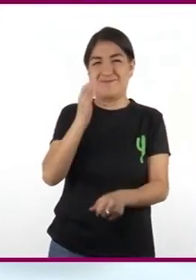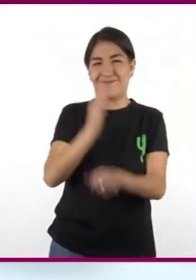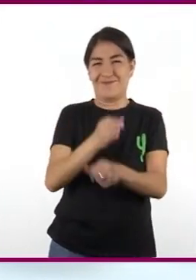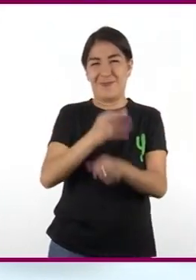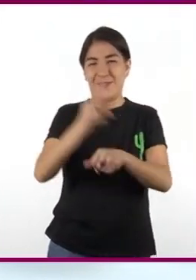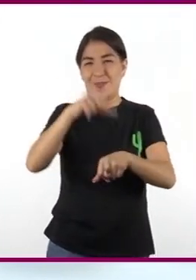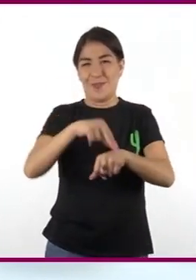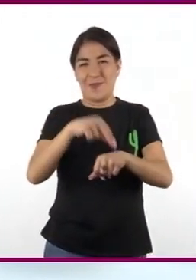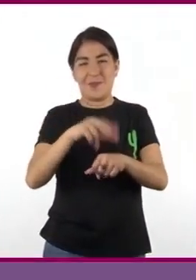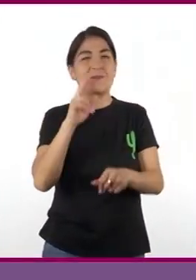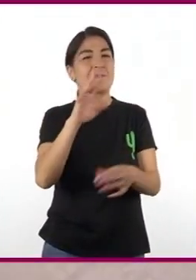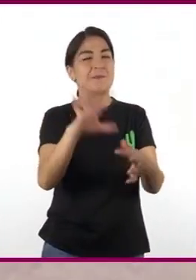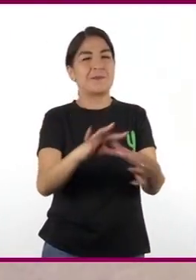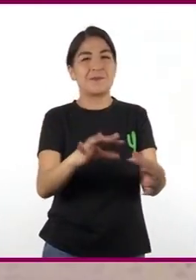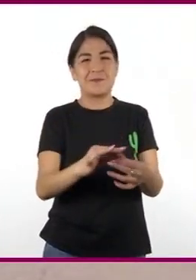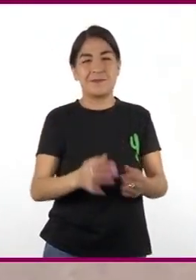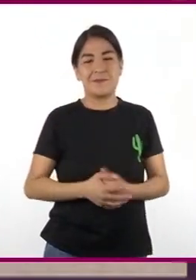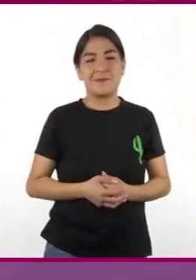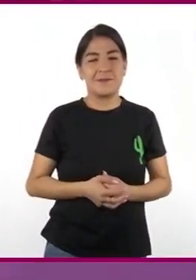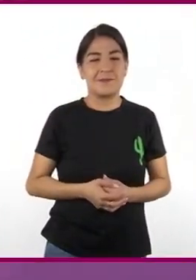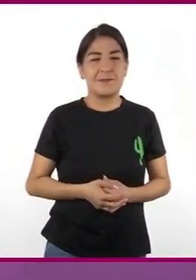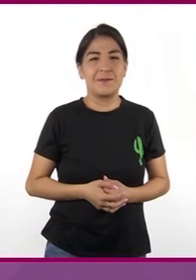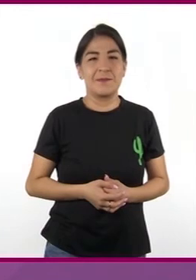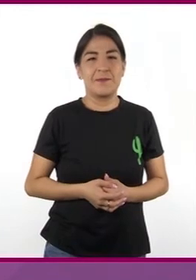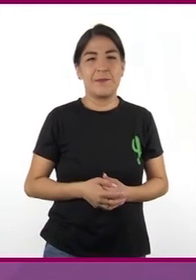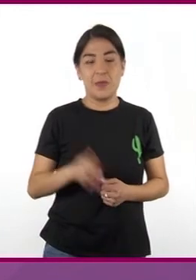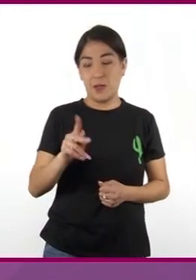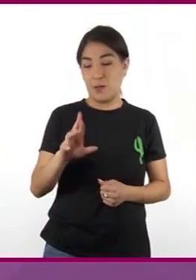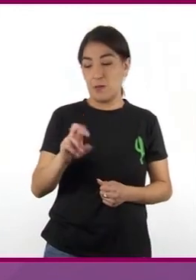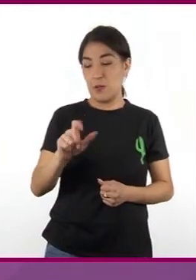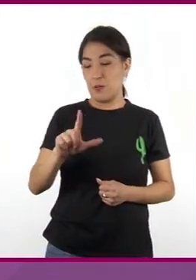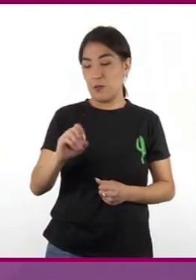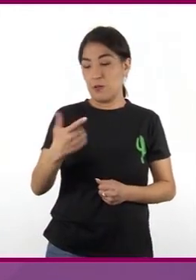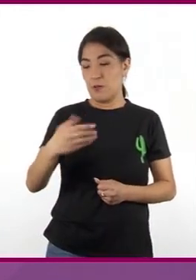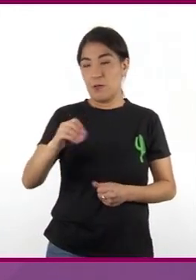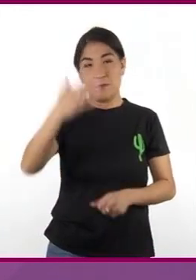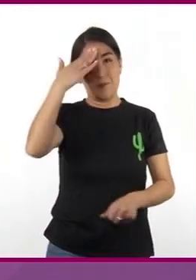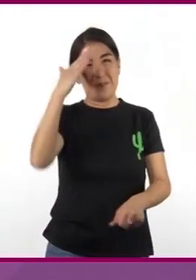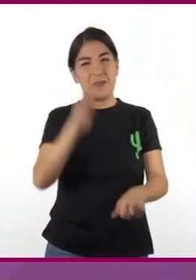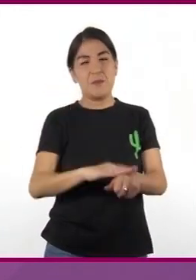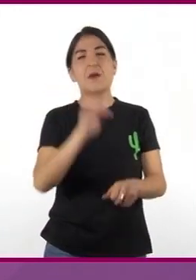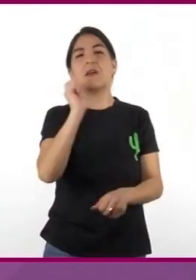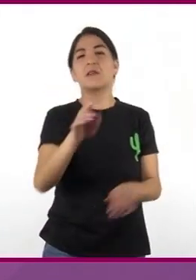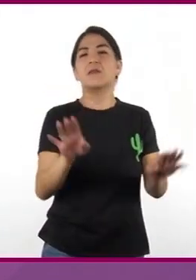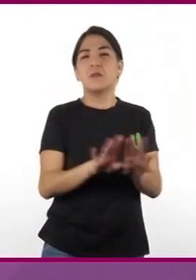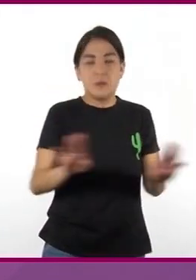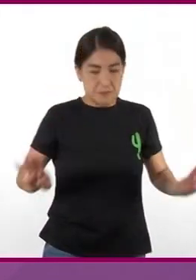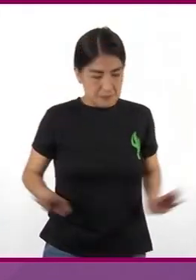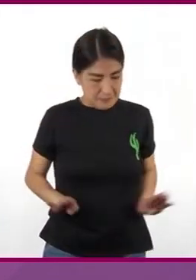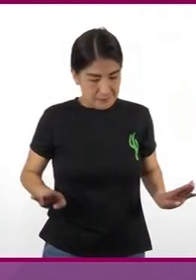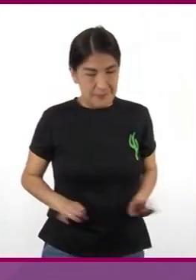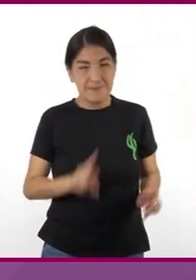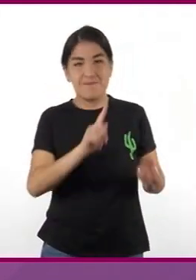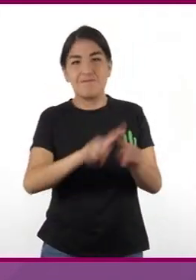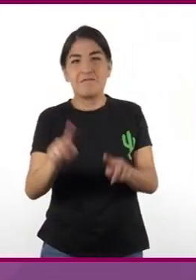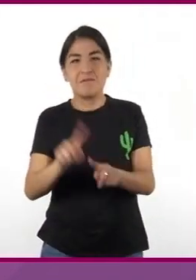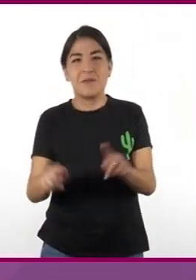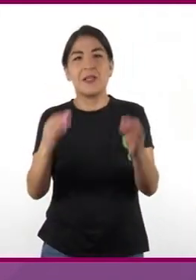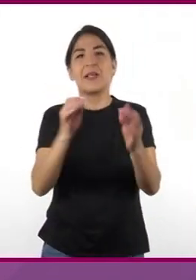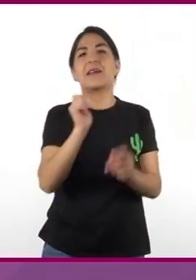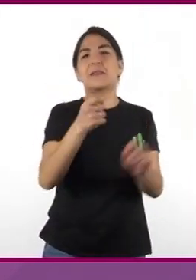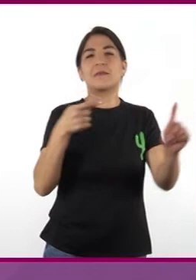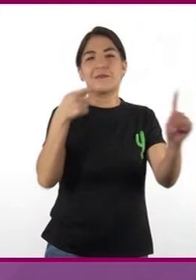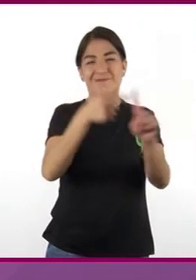comenta lo siguiente. Los prólogos memorables comparten las características principales que ya